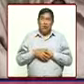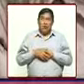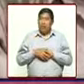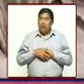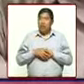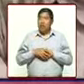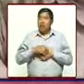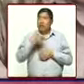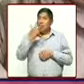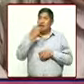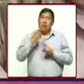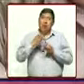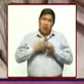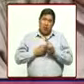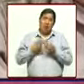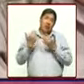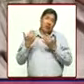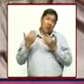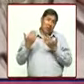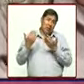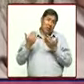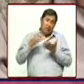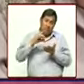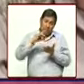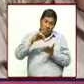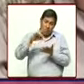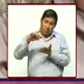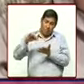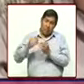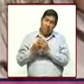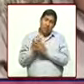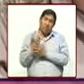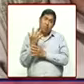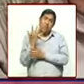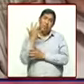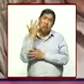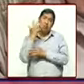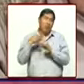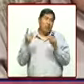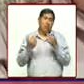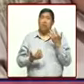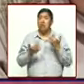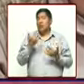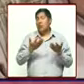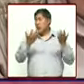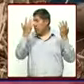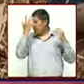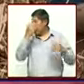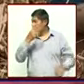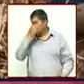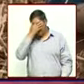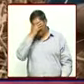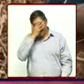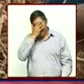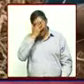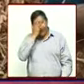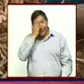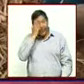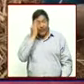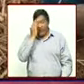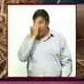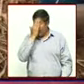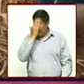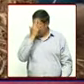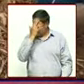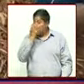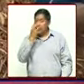Hace unos 3 meses que estamos cosechando con mi hermano. Y lo estamos aquí trabajando. ¿No? Realmente hay una